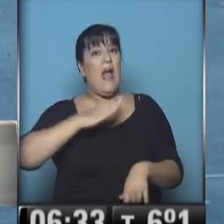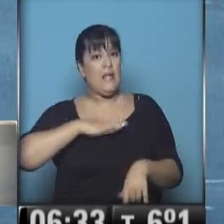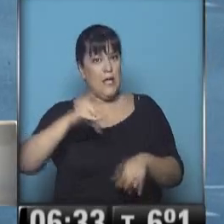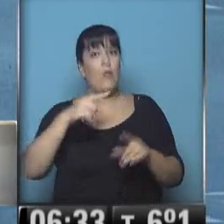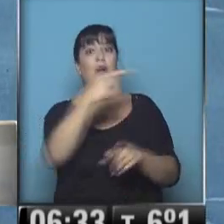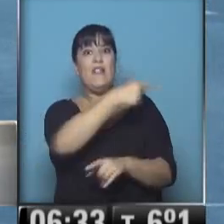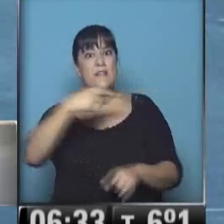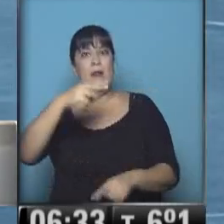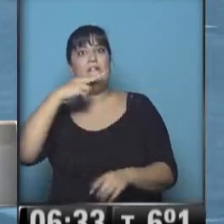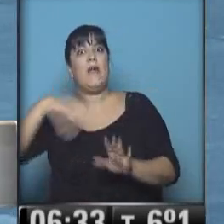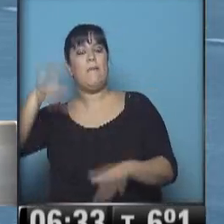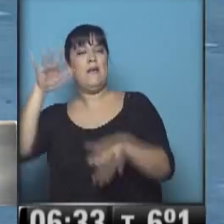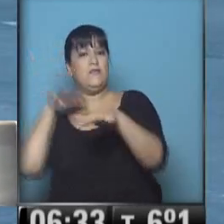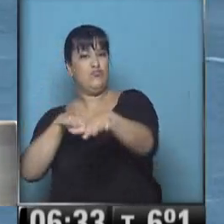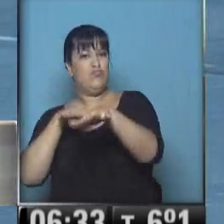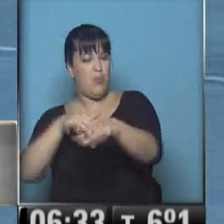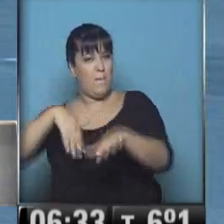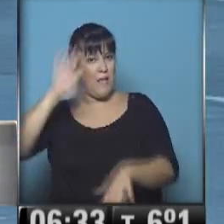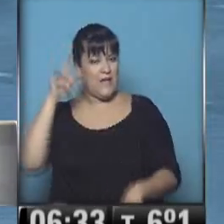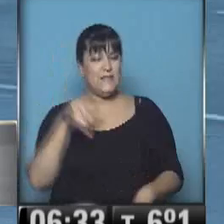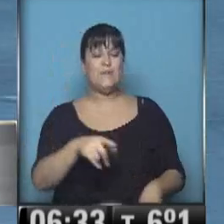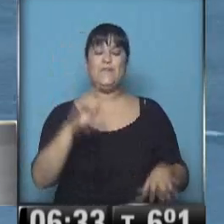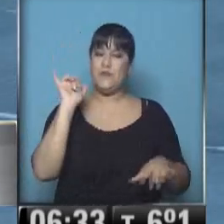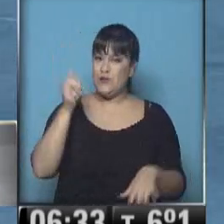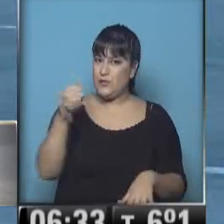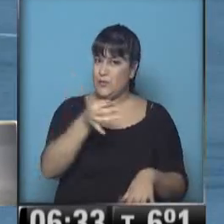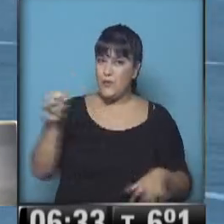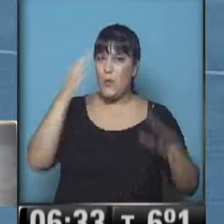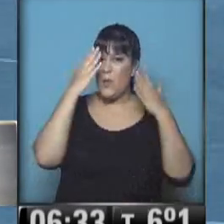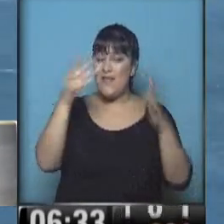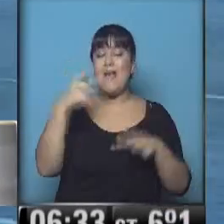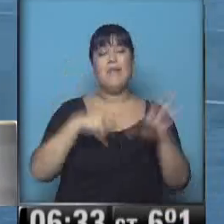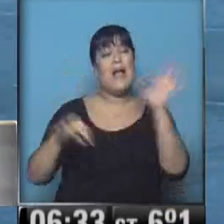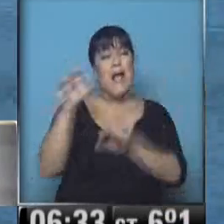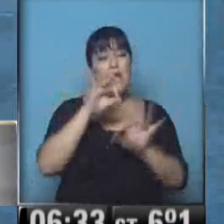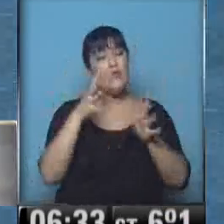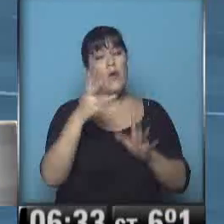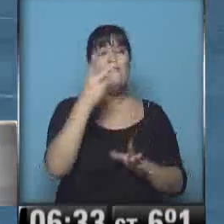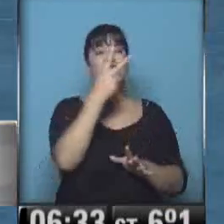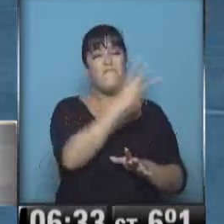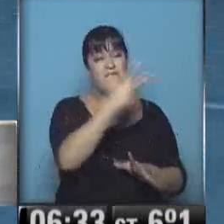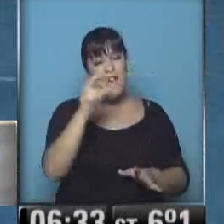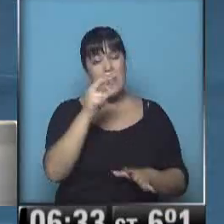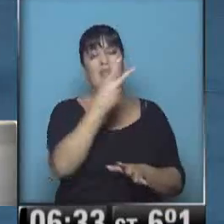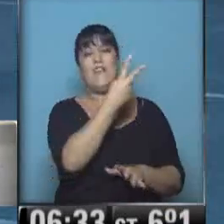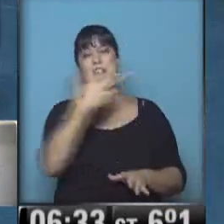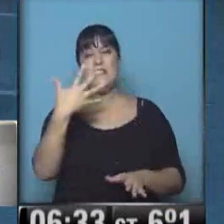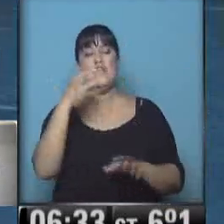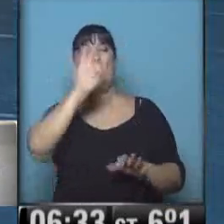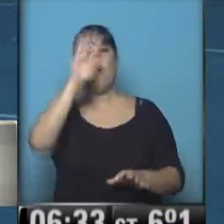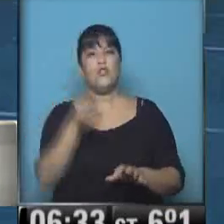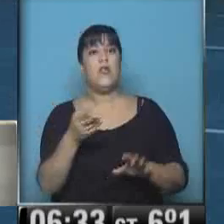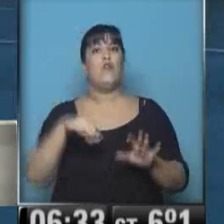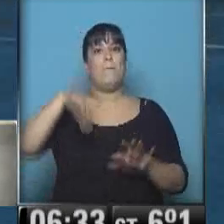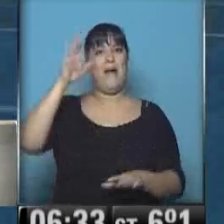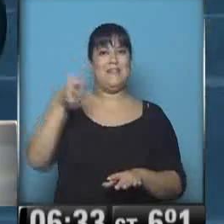Hugo? Así es, Karina y Nadia, muy buenos días. Se calcula que aproximadamente entre un 20 y un 25% más cantidad de